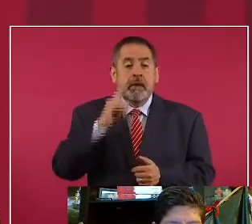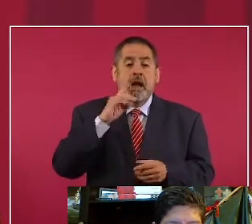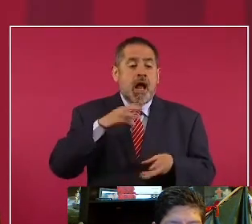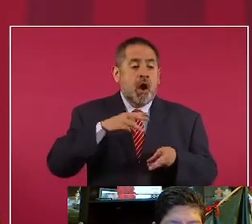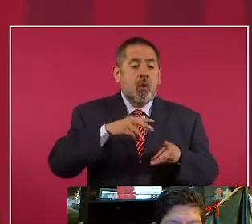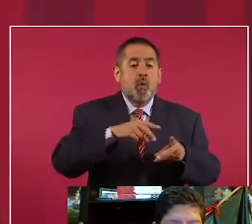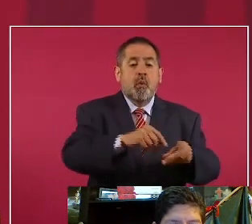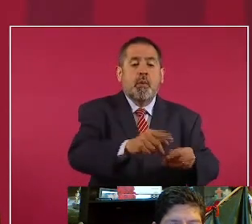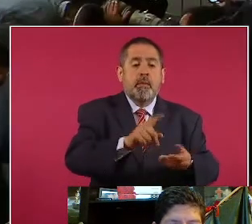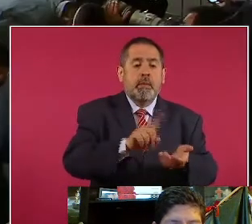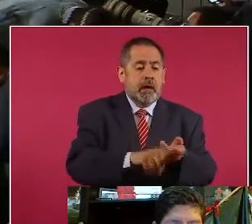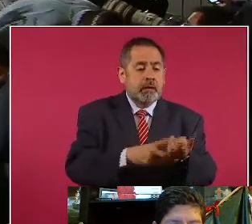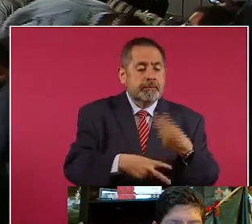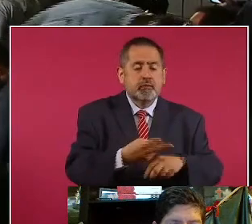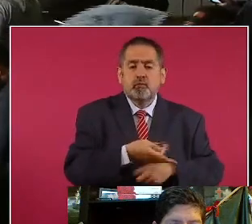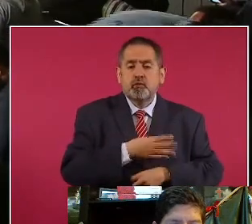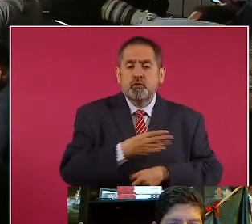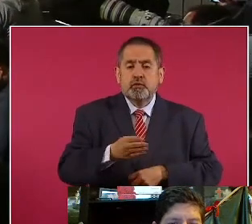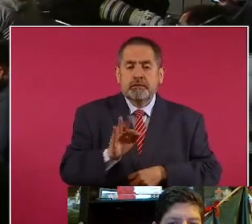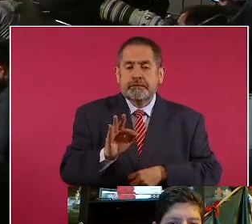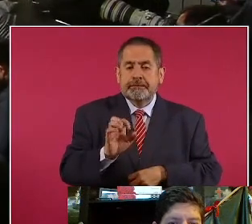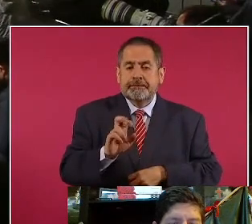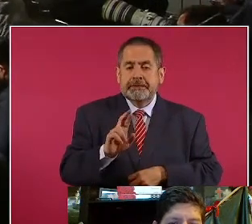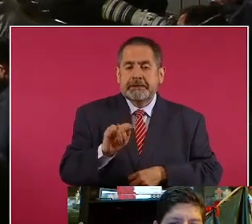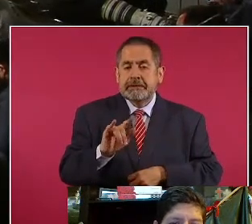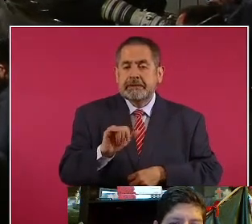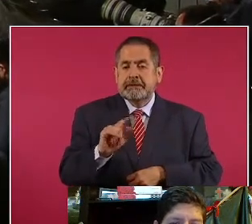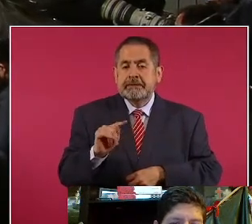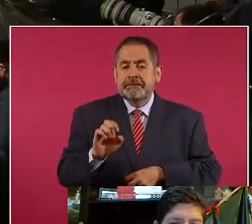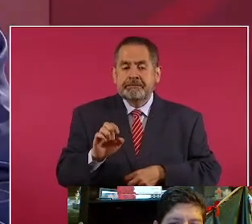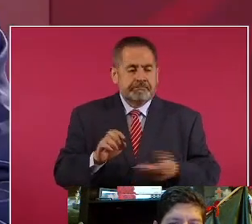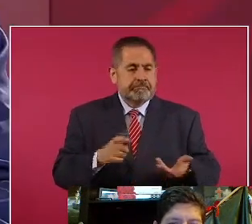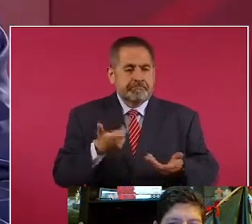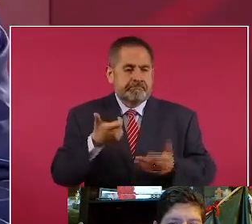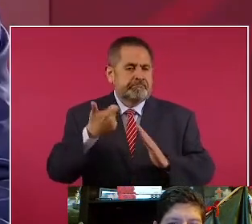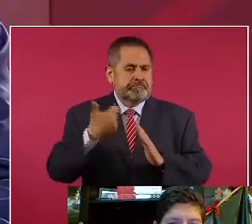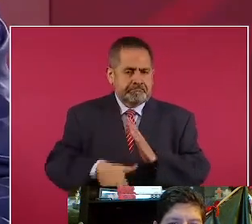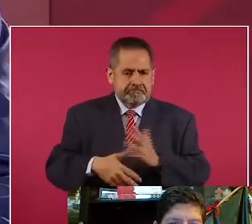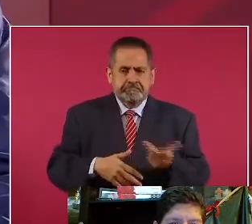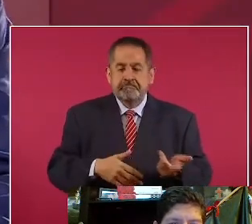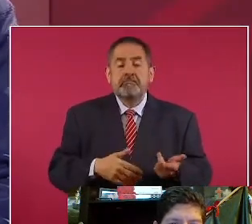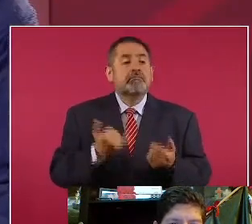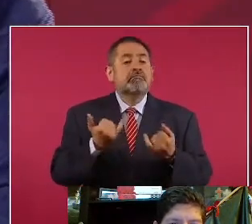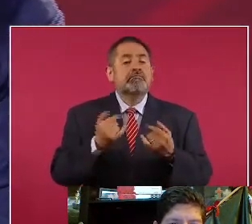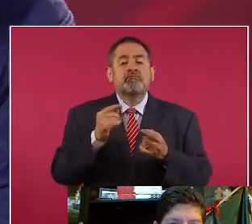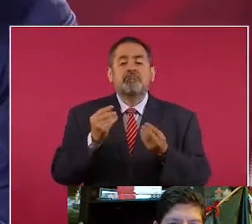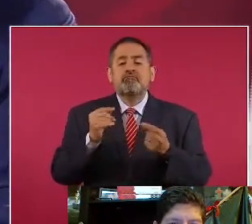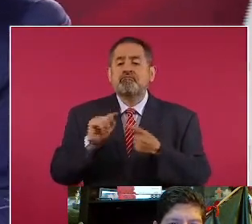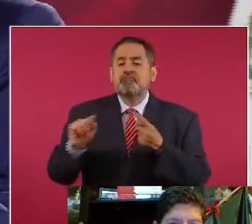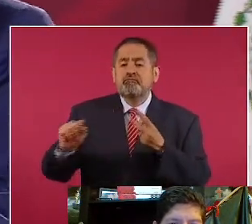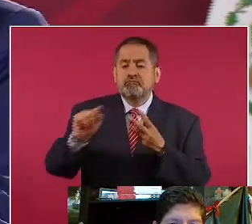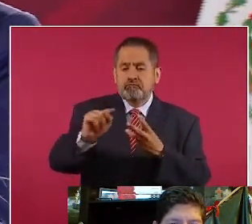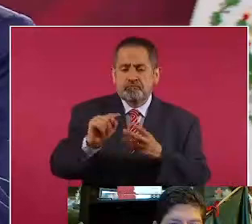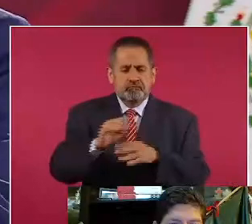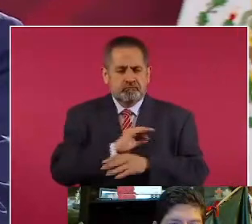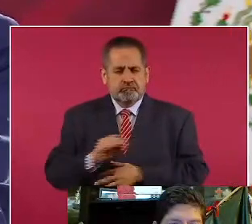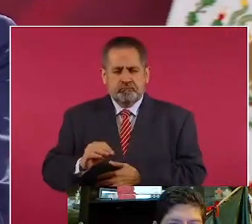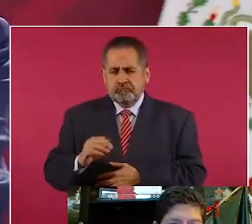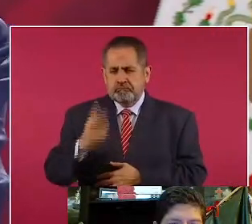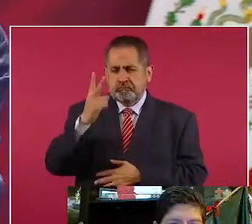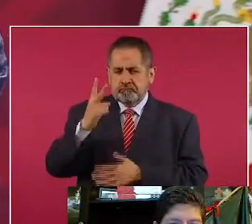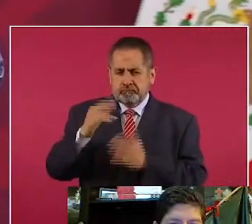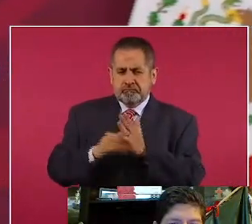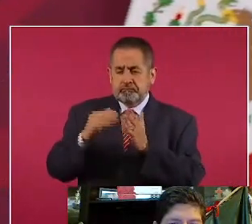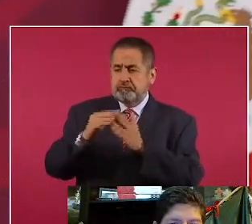fertilizantes a precios accesibles, en muchos casos para 2 millones